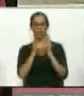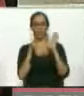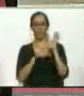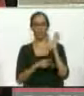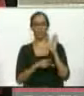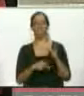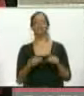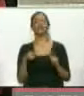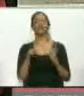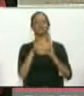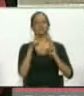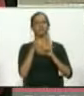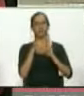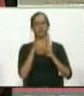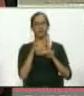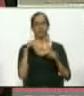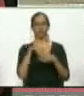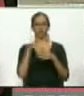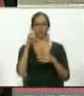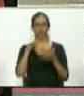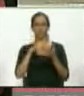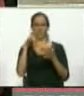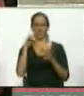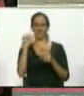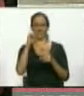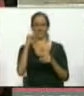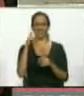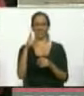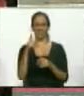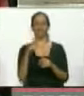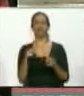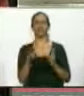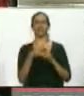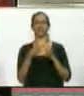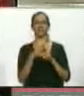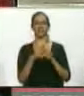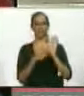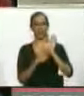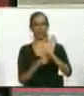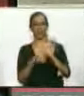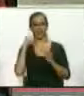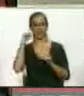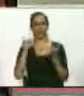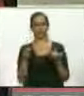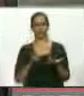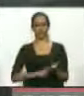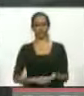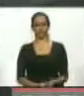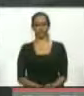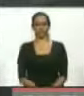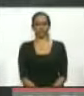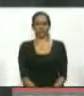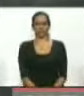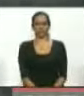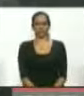la etiqueta elecciones 2020 en se está acá es la etiqueta muestra lo fue el vídeo ya regresamos